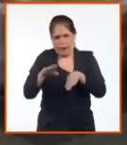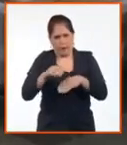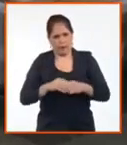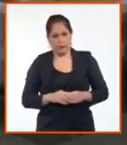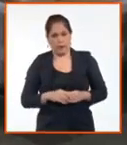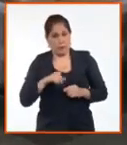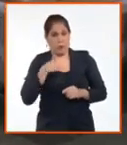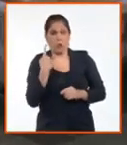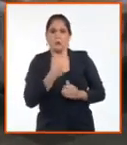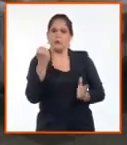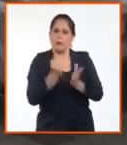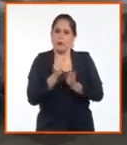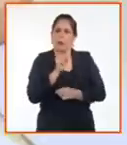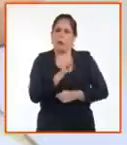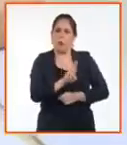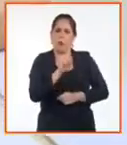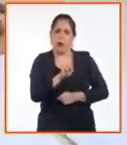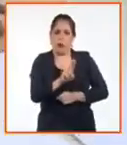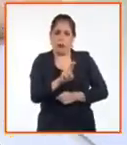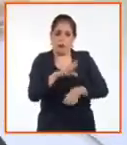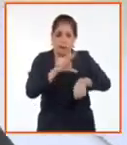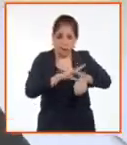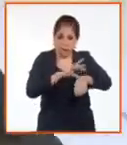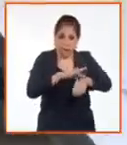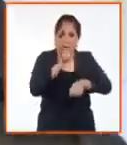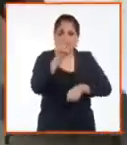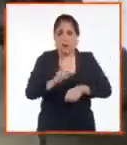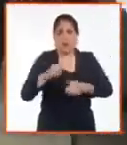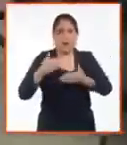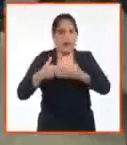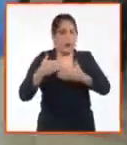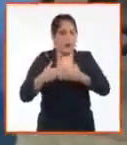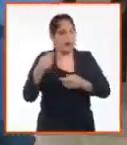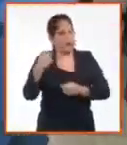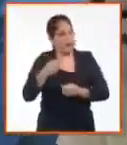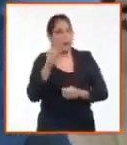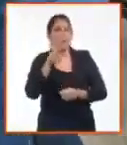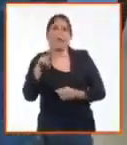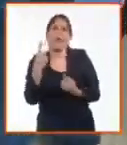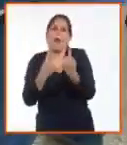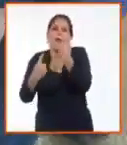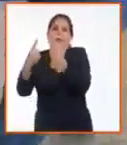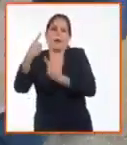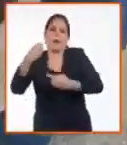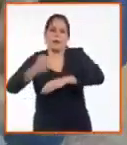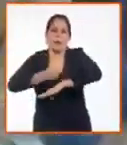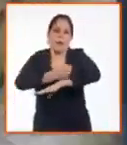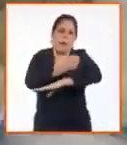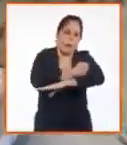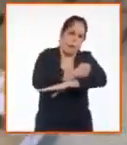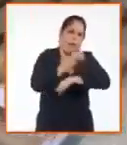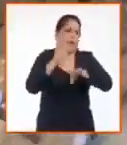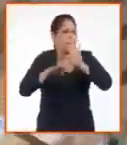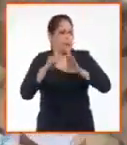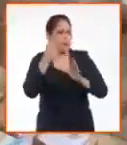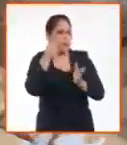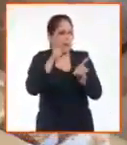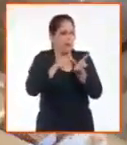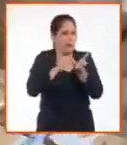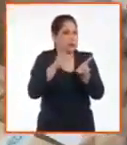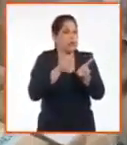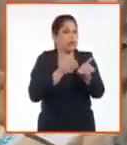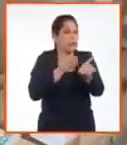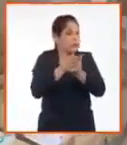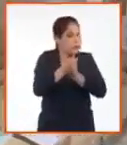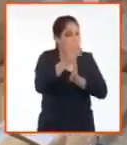garantizar las urgencias médicas en comer busca vías y alternativas de transportación con un chequeo permanente de